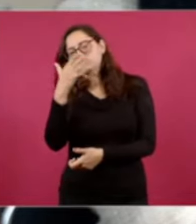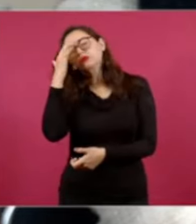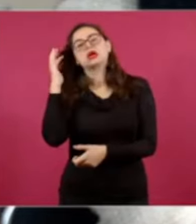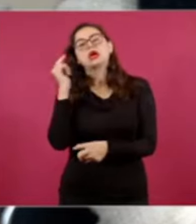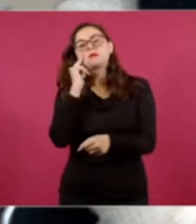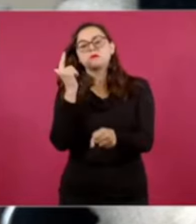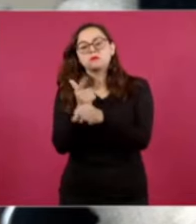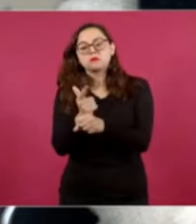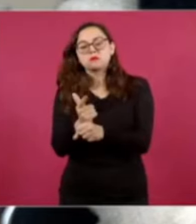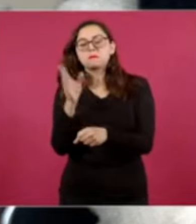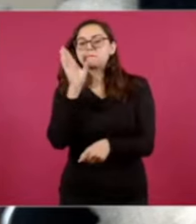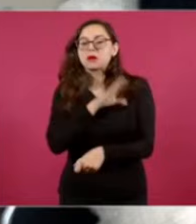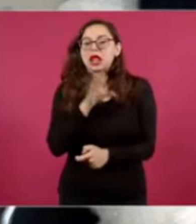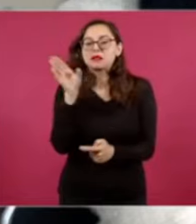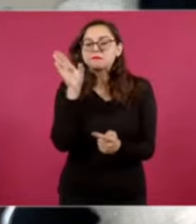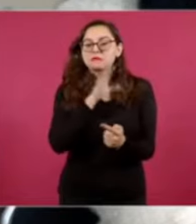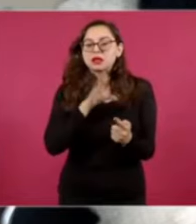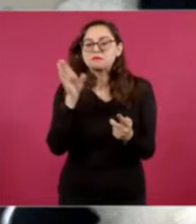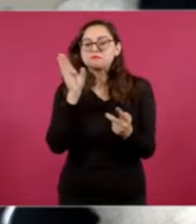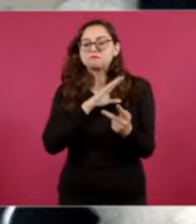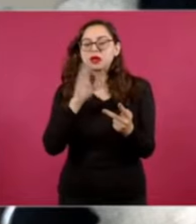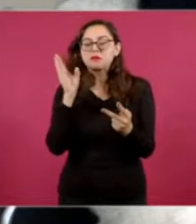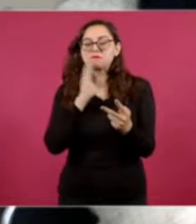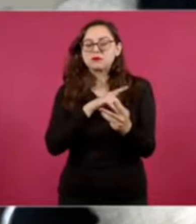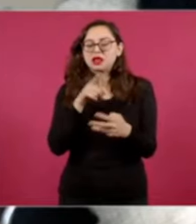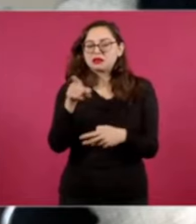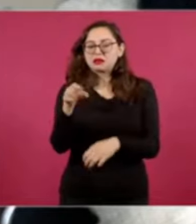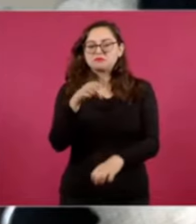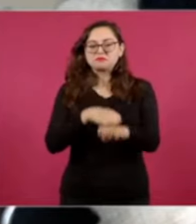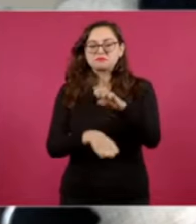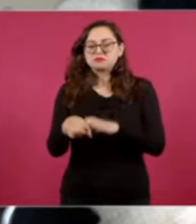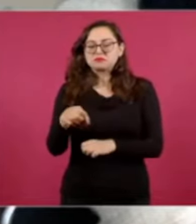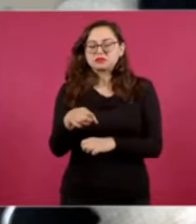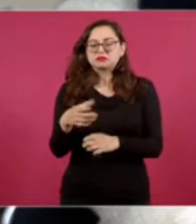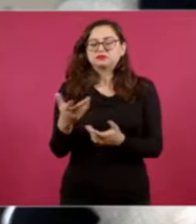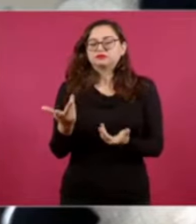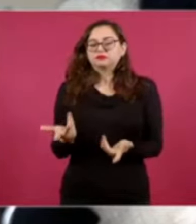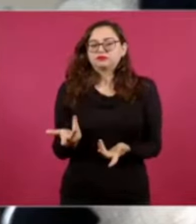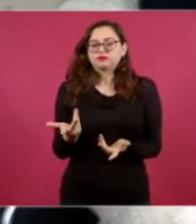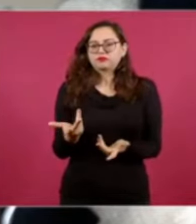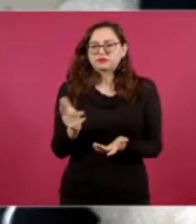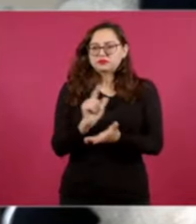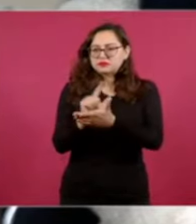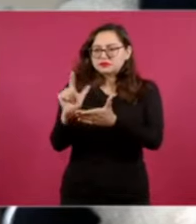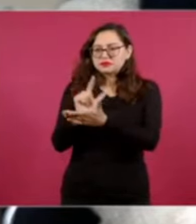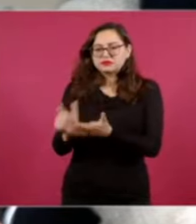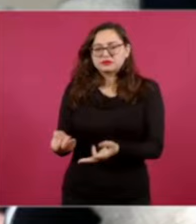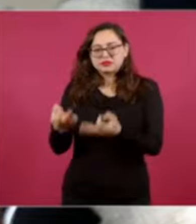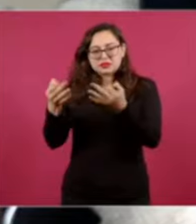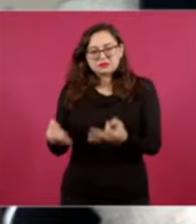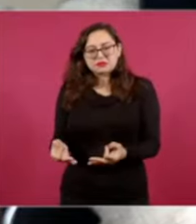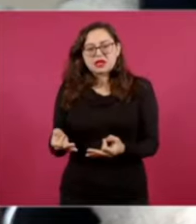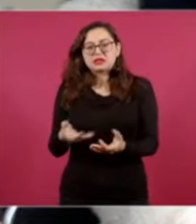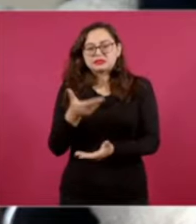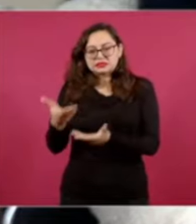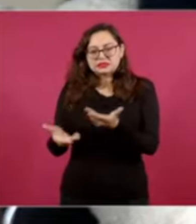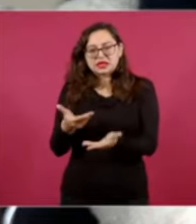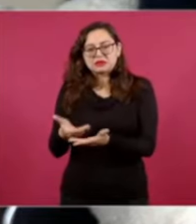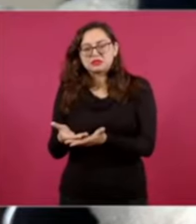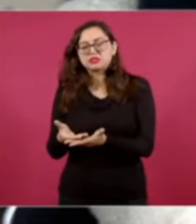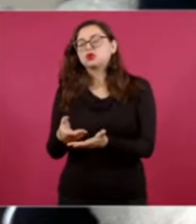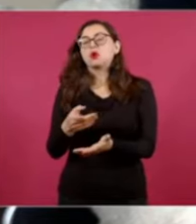corrupción, y aunque es una empresa formalmente establecida, no proporciona las prestaciones a